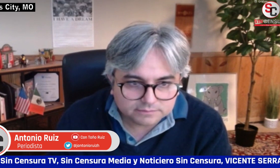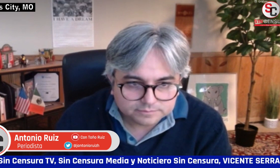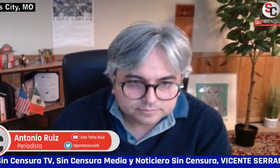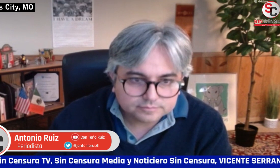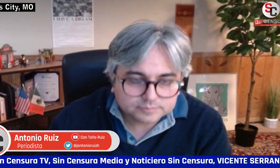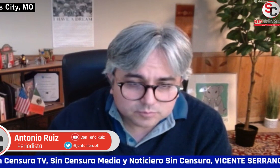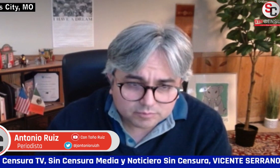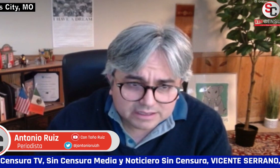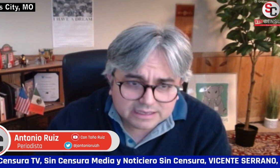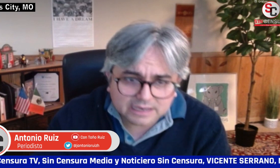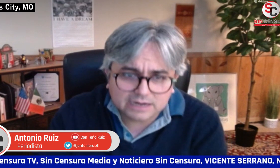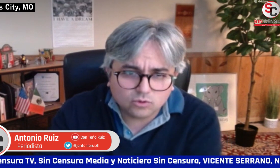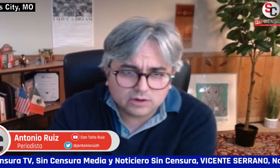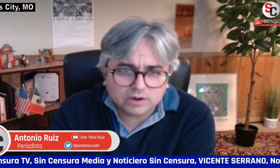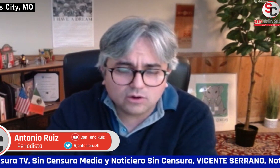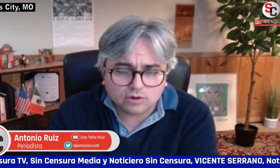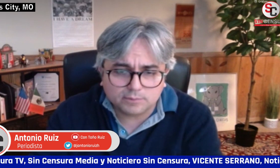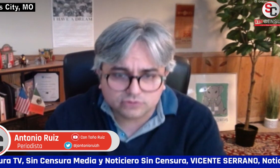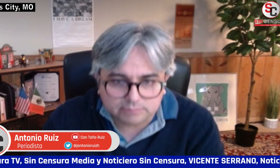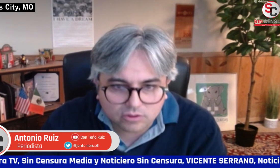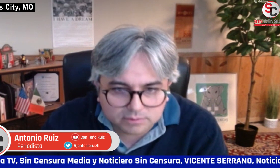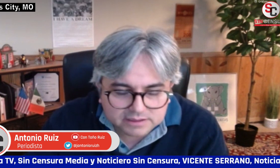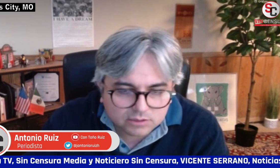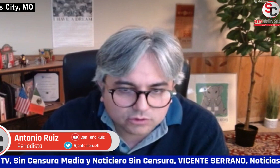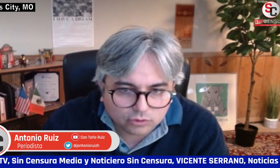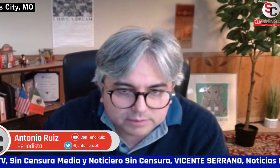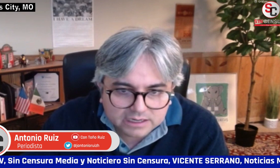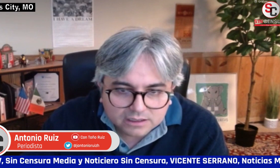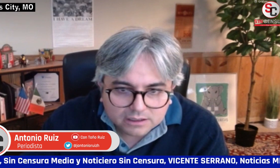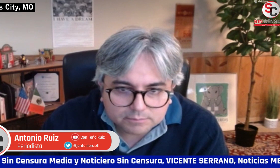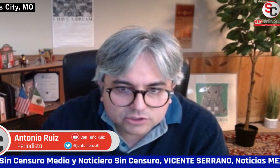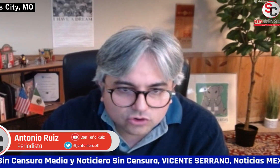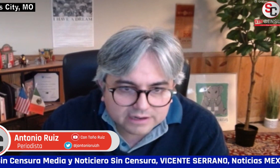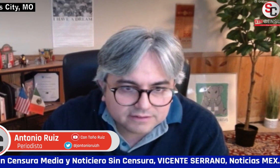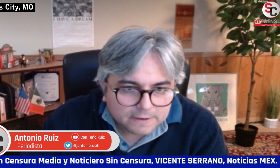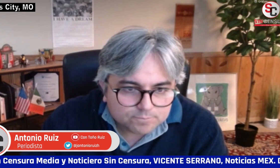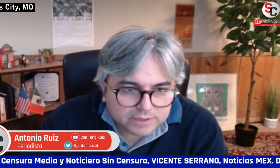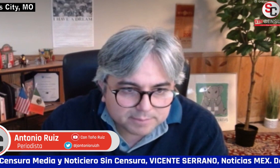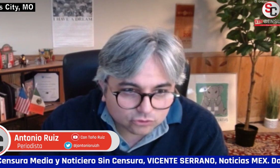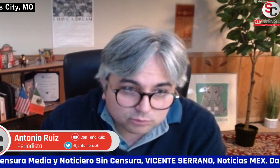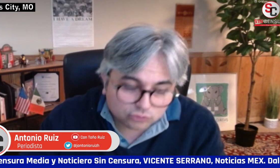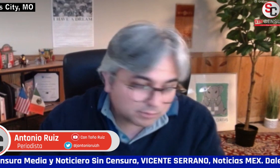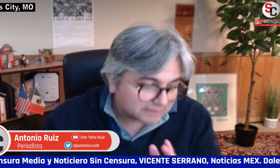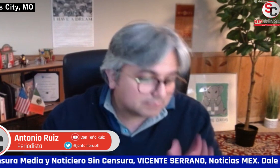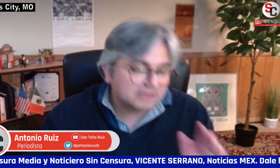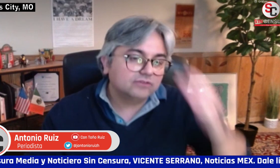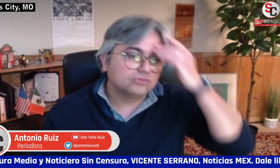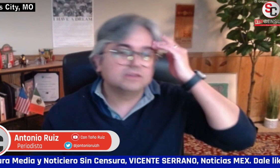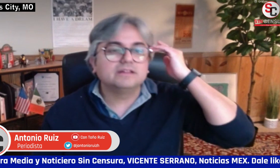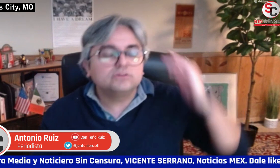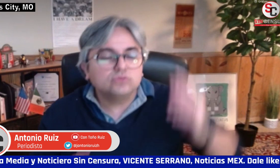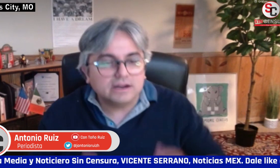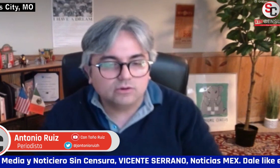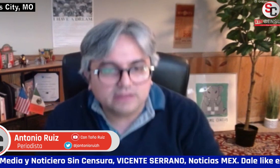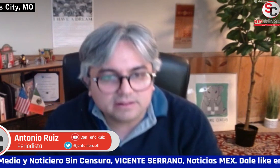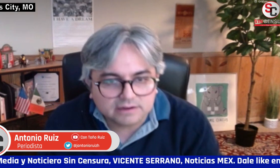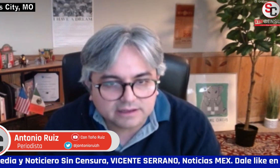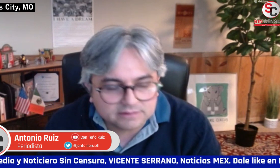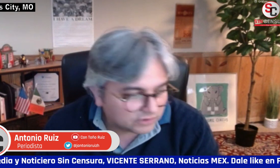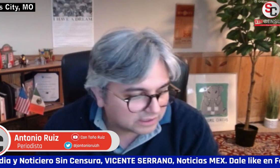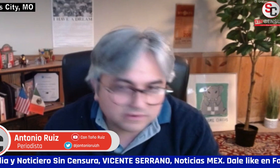inversiones y que calculan un ahorro aproximado de 24 mil millones de pesos. Por su parte, imagínese usted, el titular de la